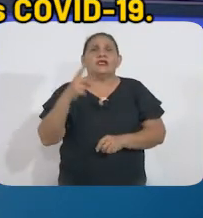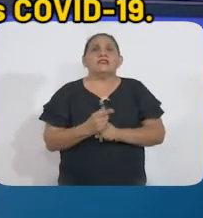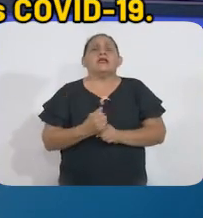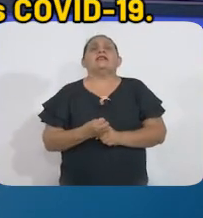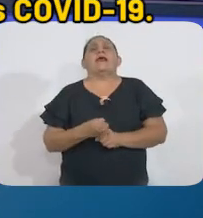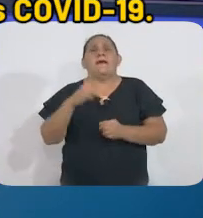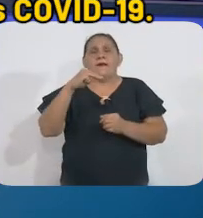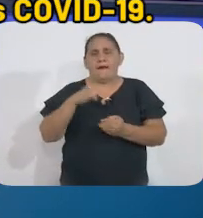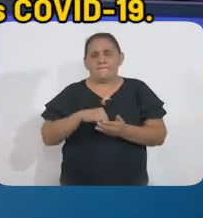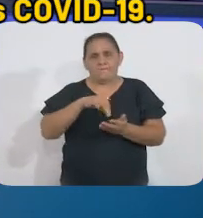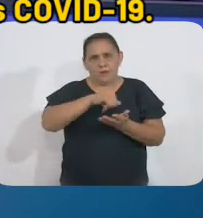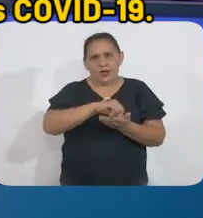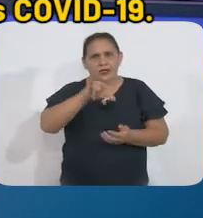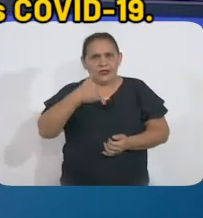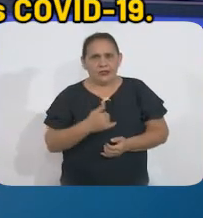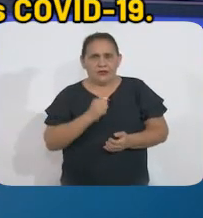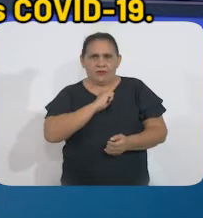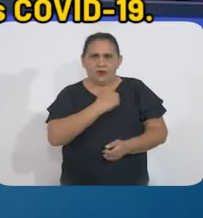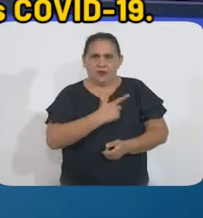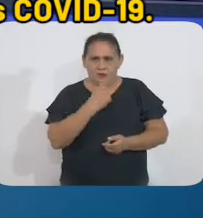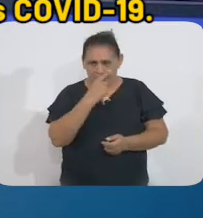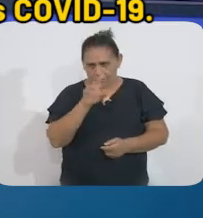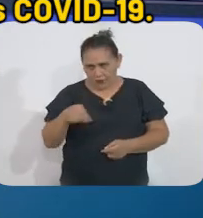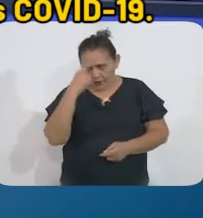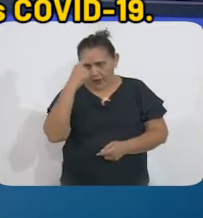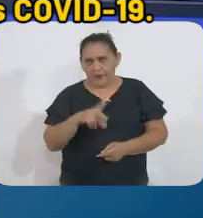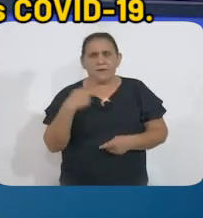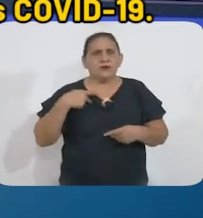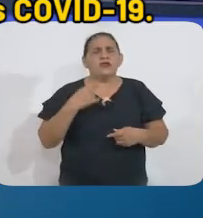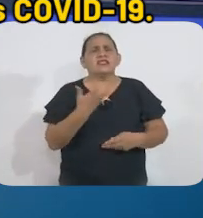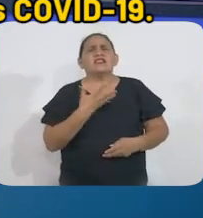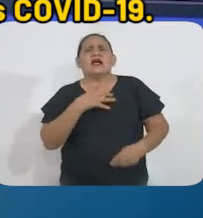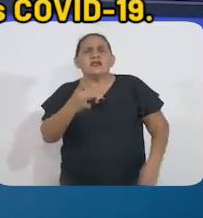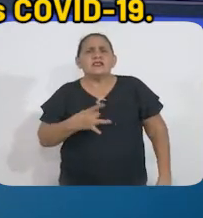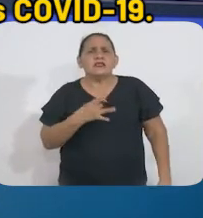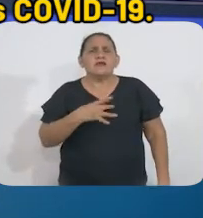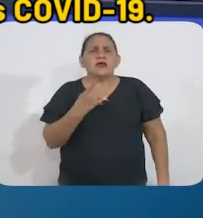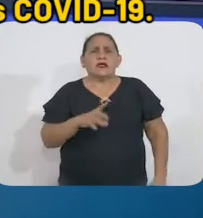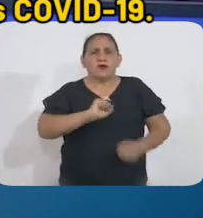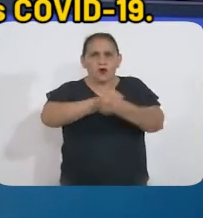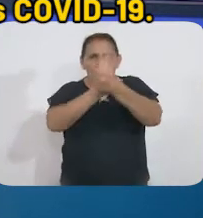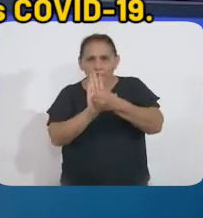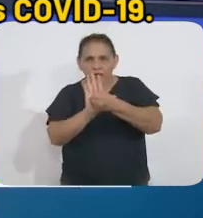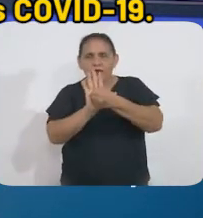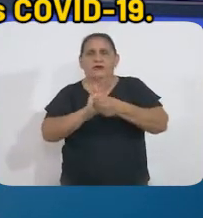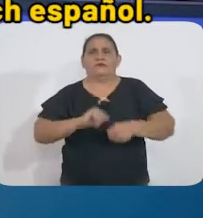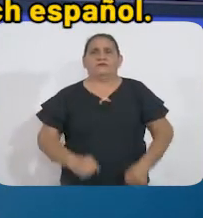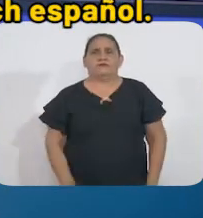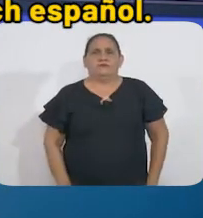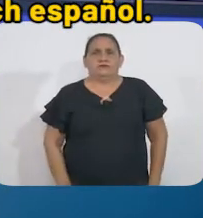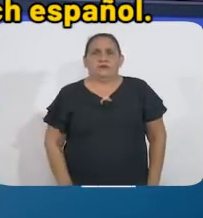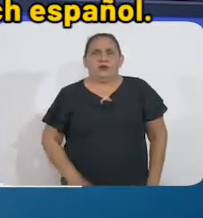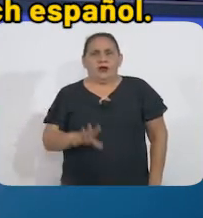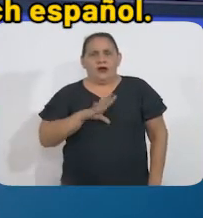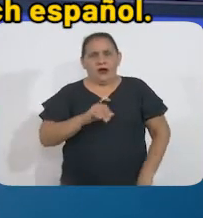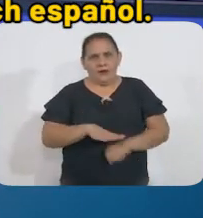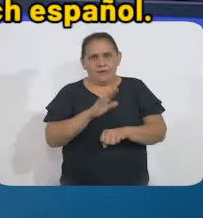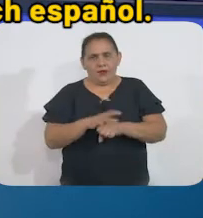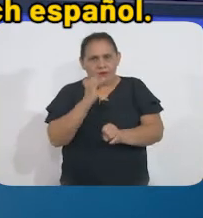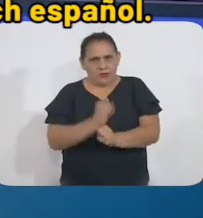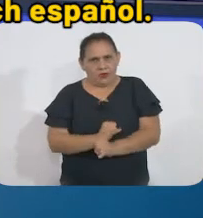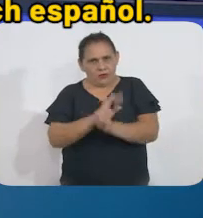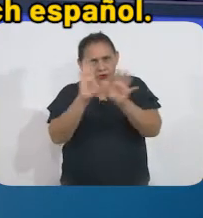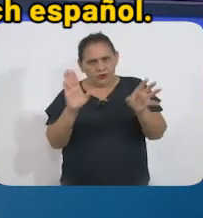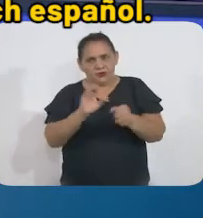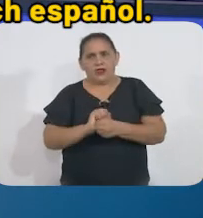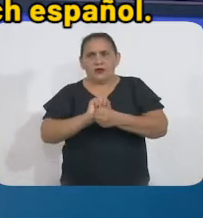y en español y es para uso exclusivo de personas que presentan síntomas del coronavirus COVID-19. Hay más información sobre